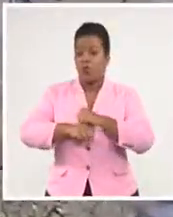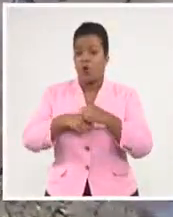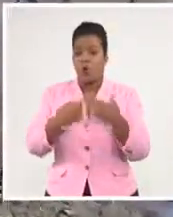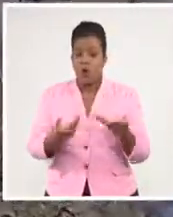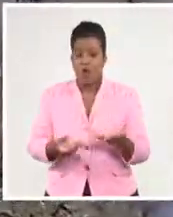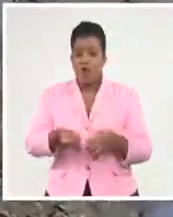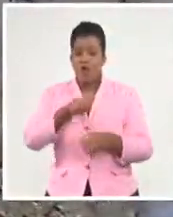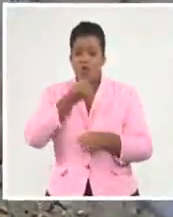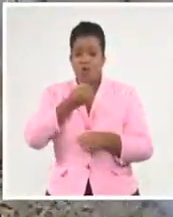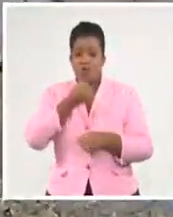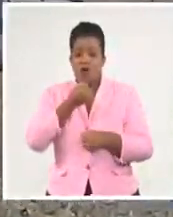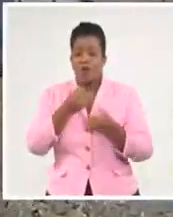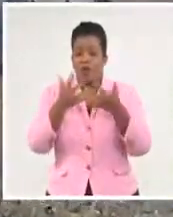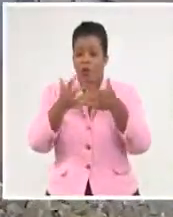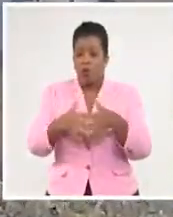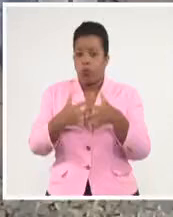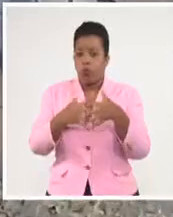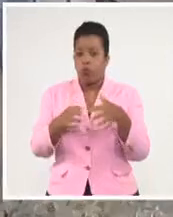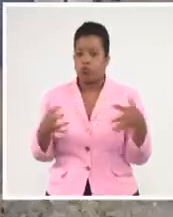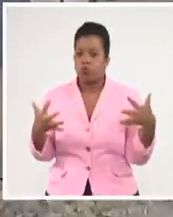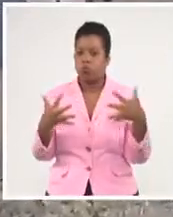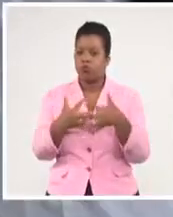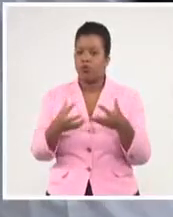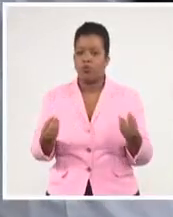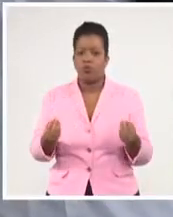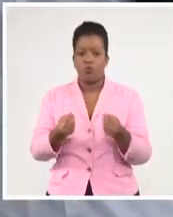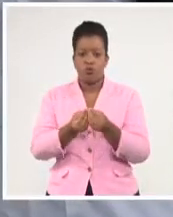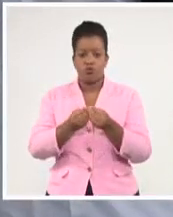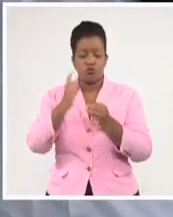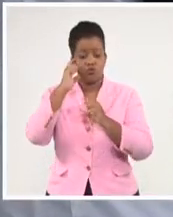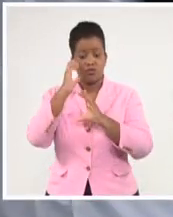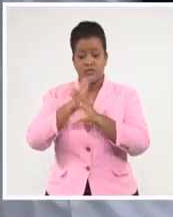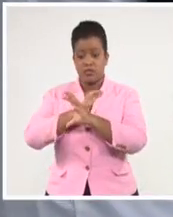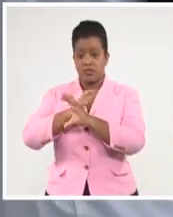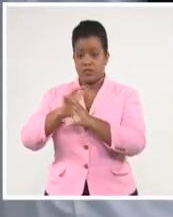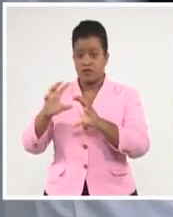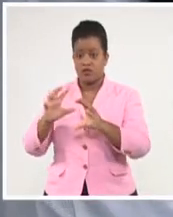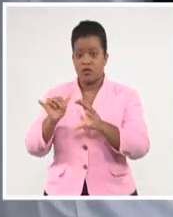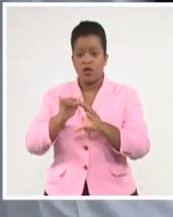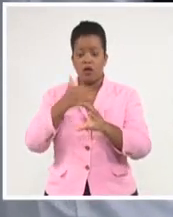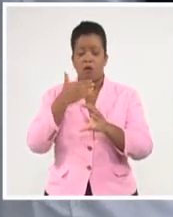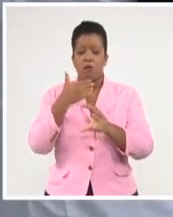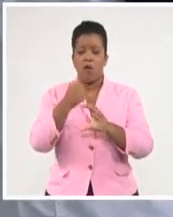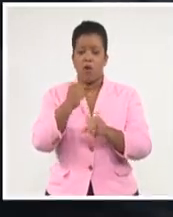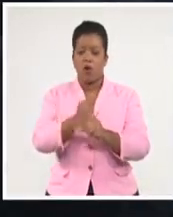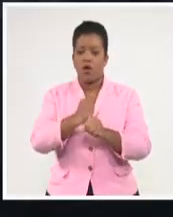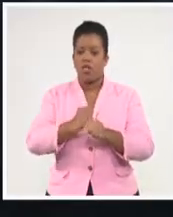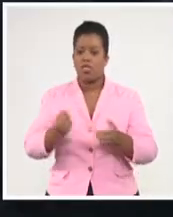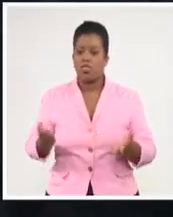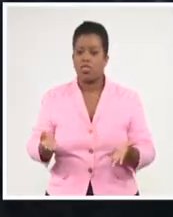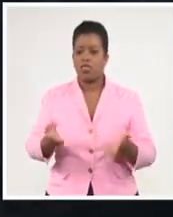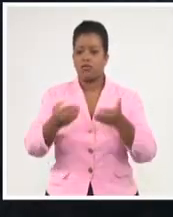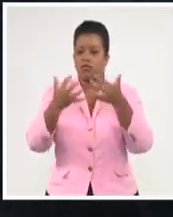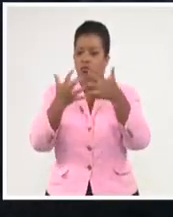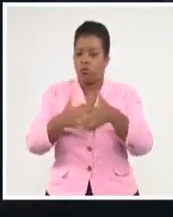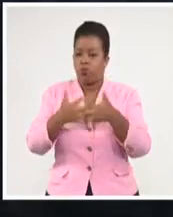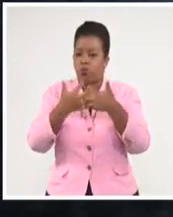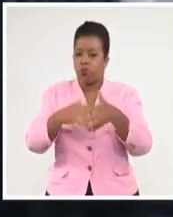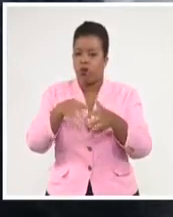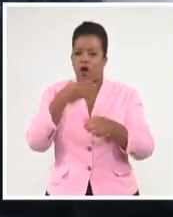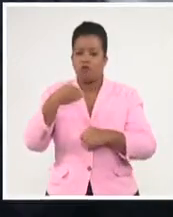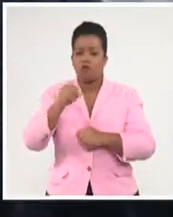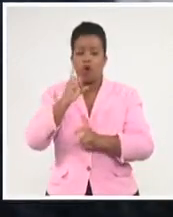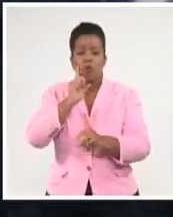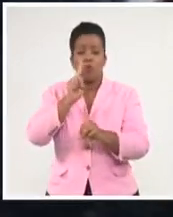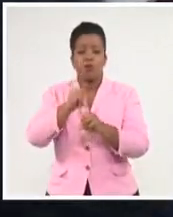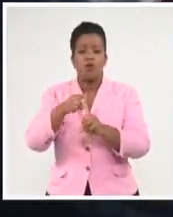posibilidad del encadenamiento productivo, el vínculo de la ciencia aplicada, mayor autonomía y desarrollo de las bases productivas en pos de